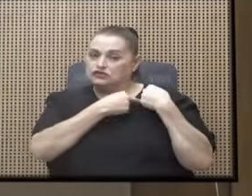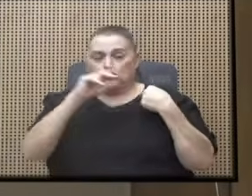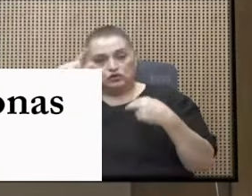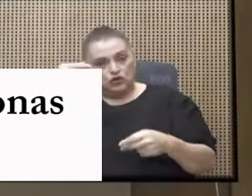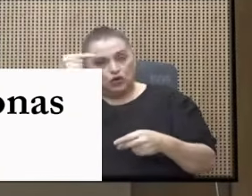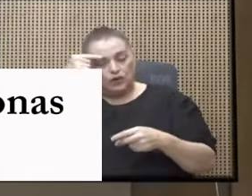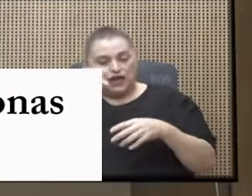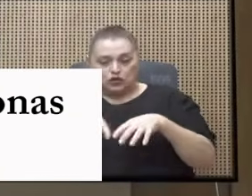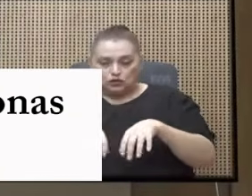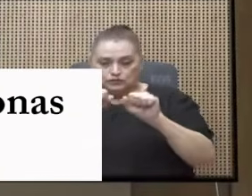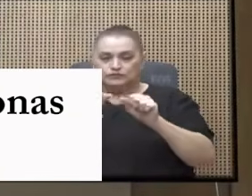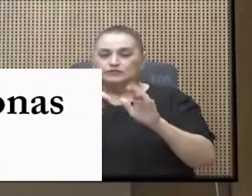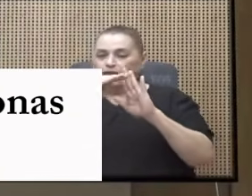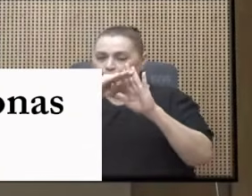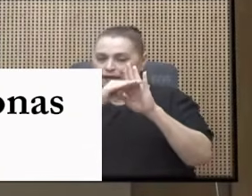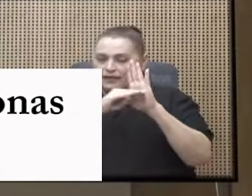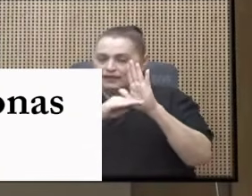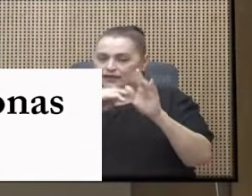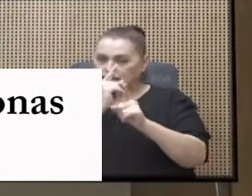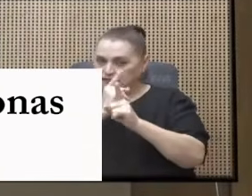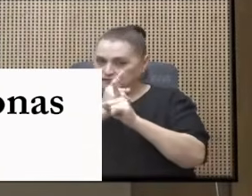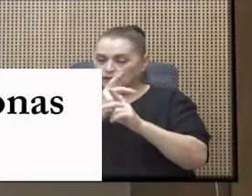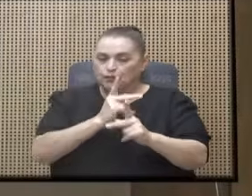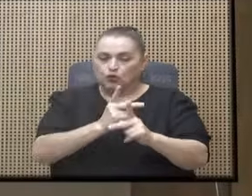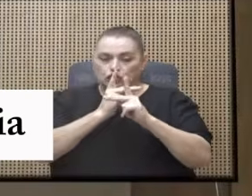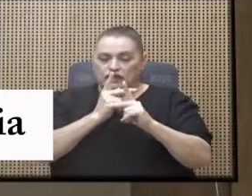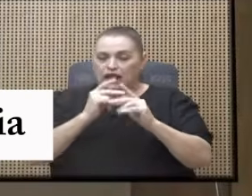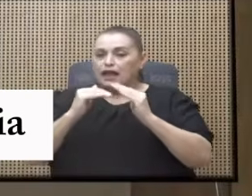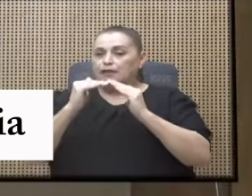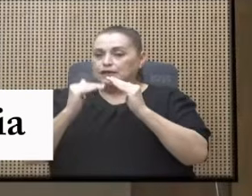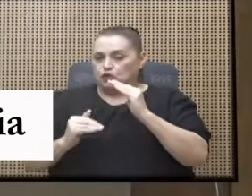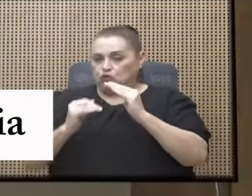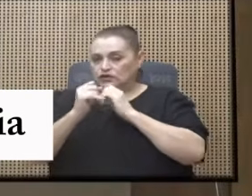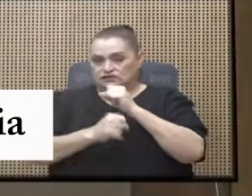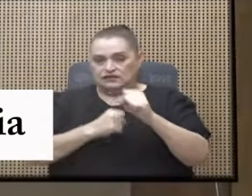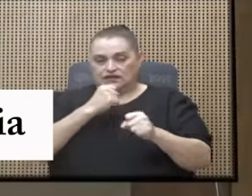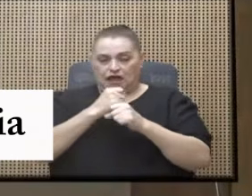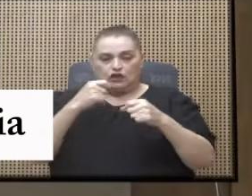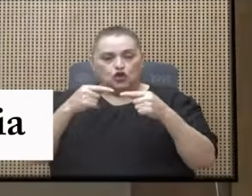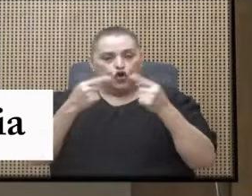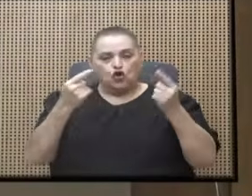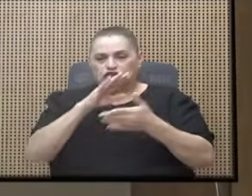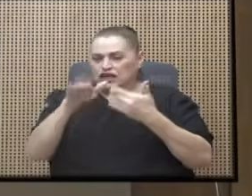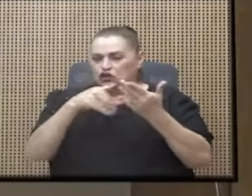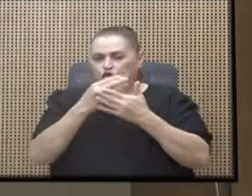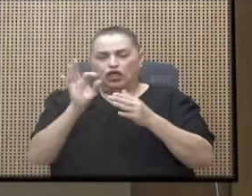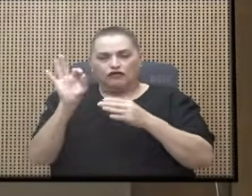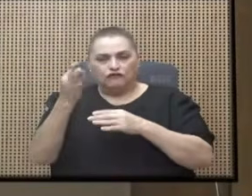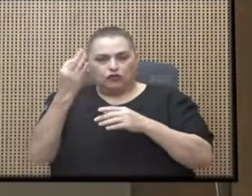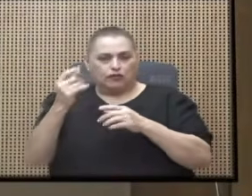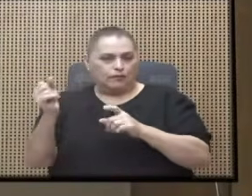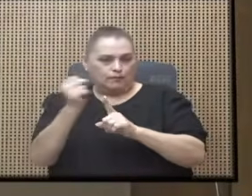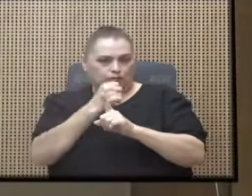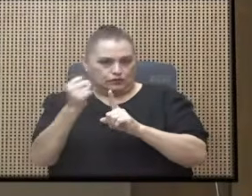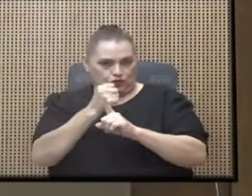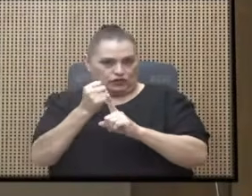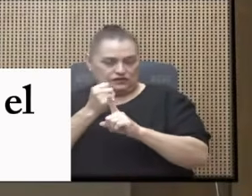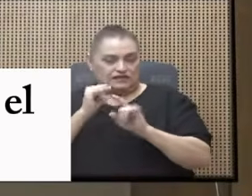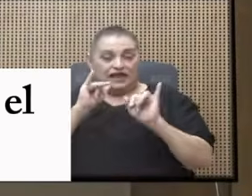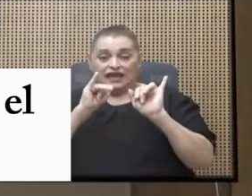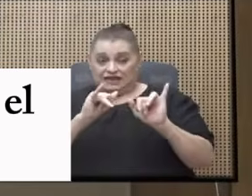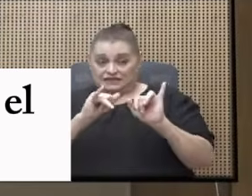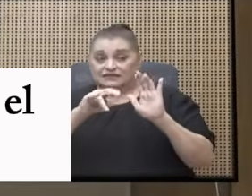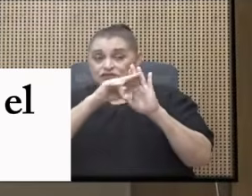de adoptar medidas eficaces para proteger a las personas menores contra toda forma de violencia. Esas